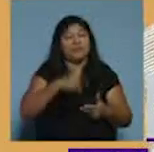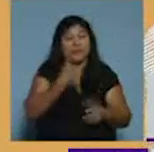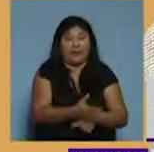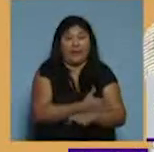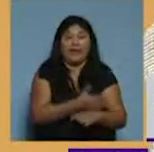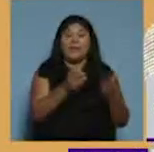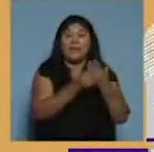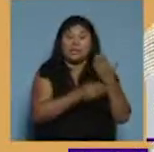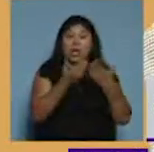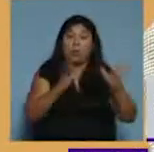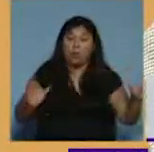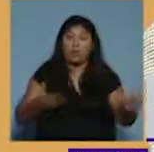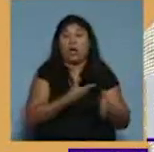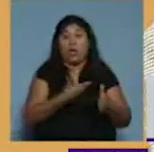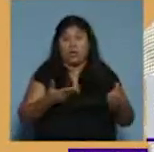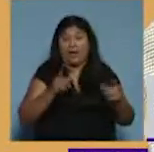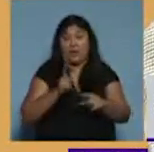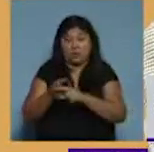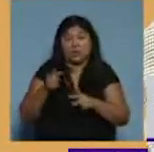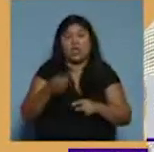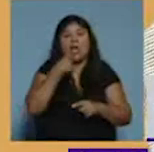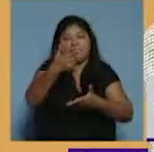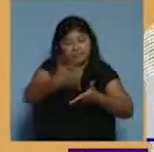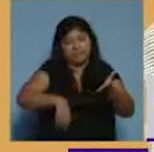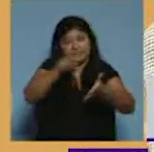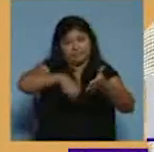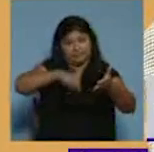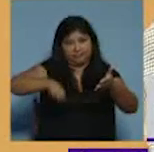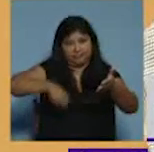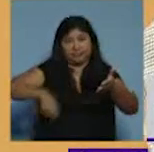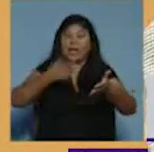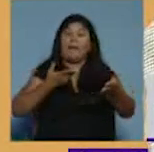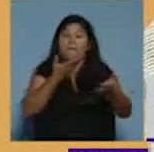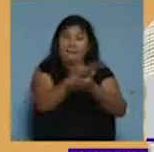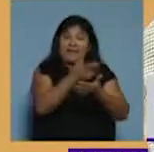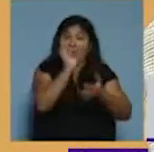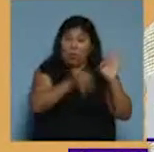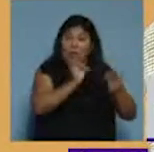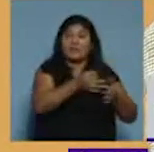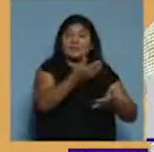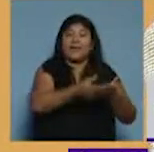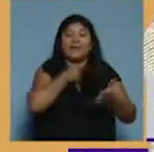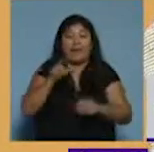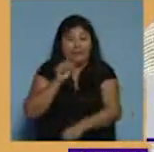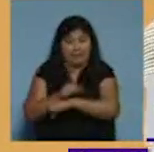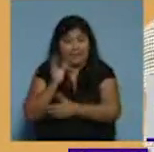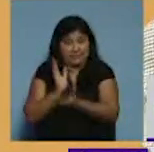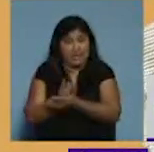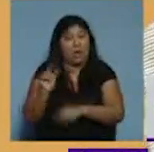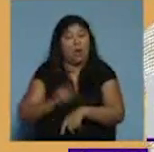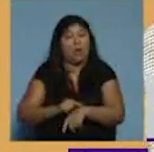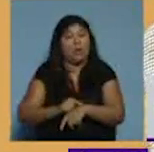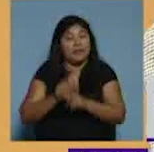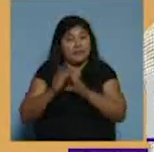dictado de la prisión preventiva bueno el juez ha hecho lugar en el día de hoy así que bueno nosotros